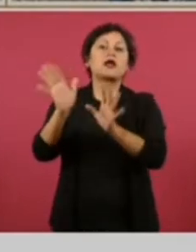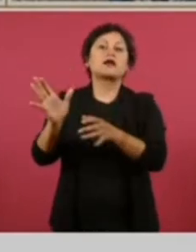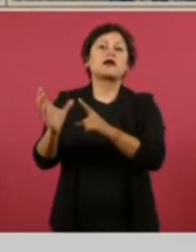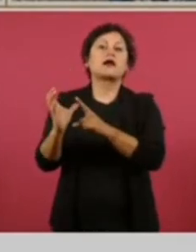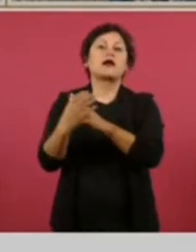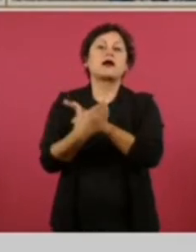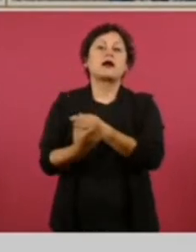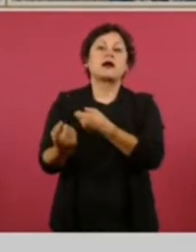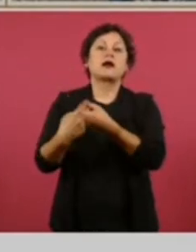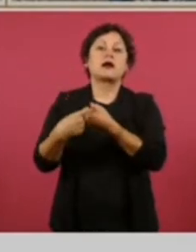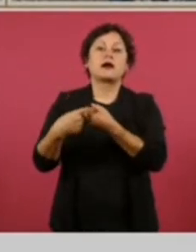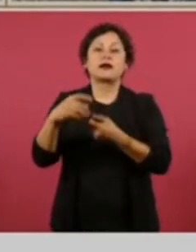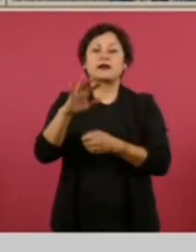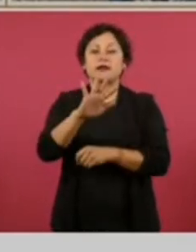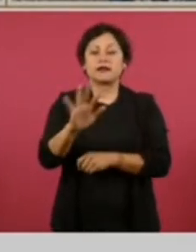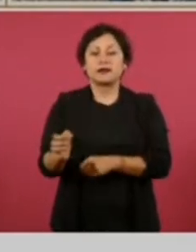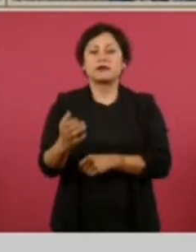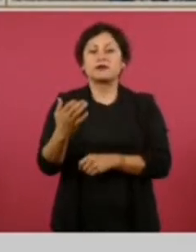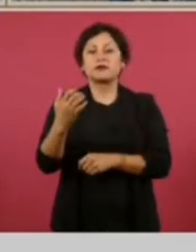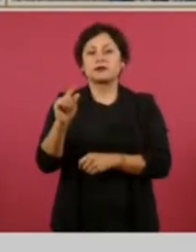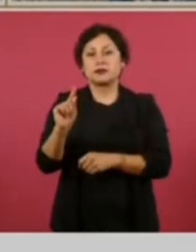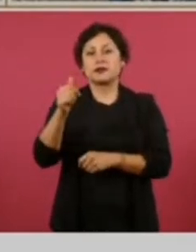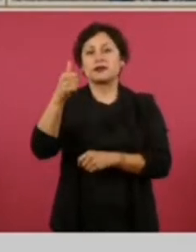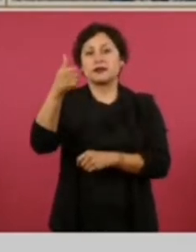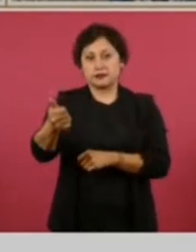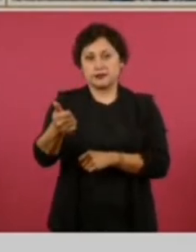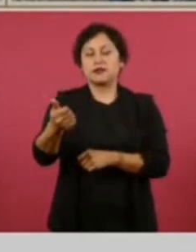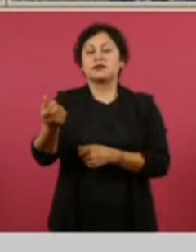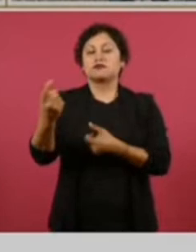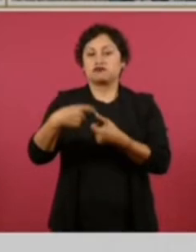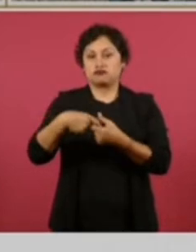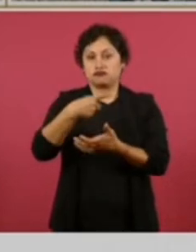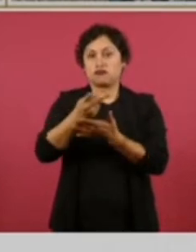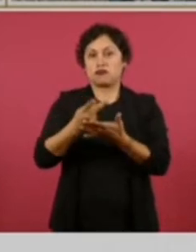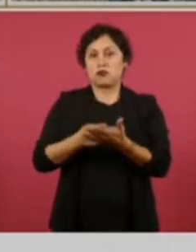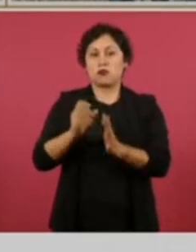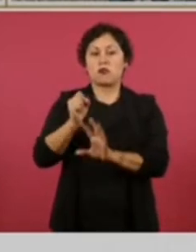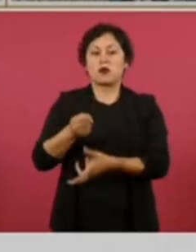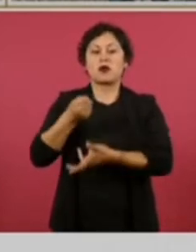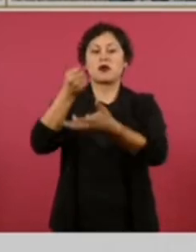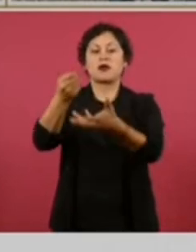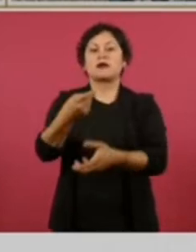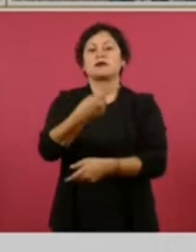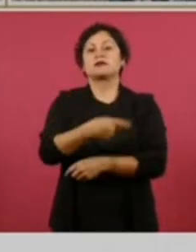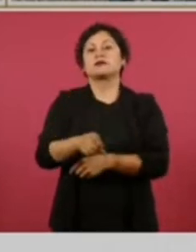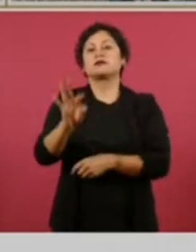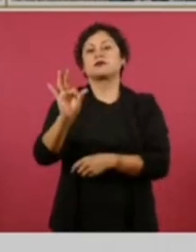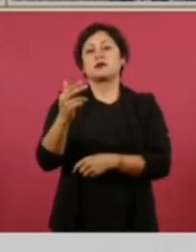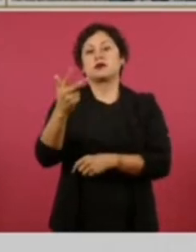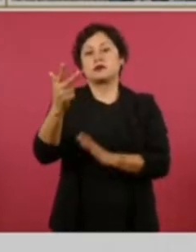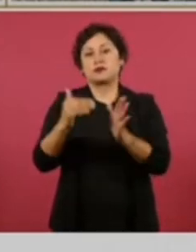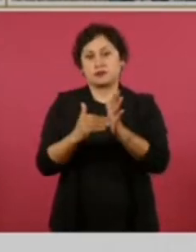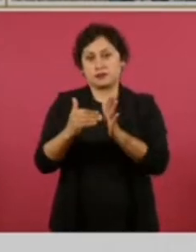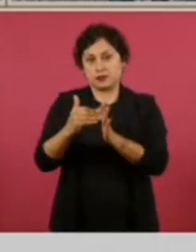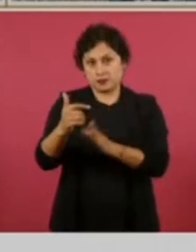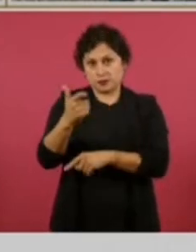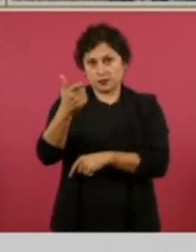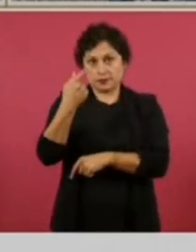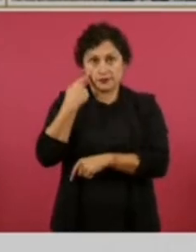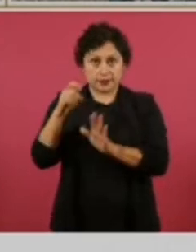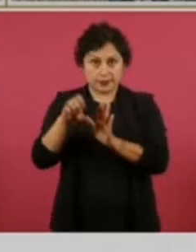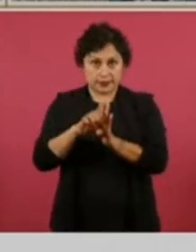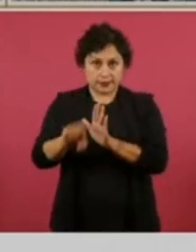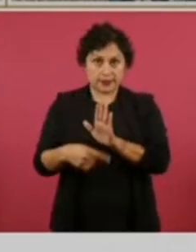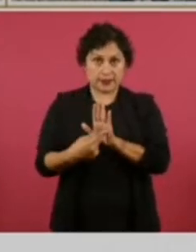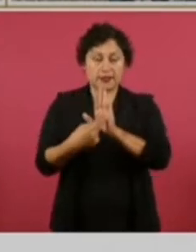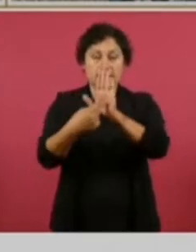de salud y bienestar de la clínica es nuestra, que ya han ejercido 148 millones de pesos. Traemos estos casos